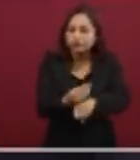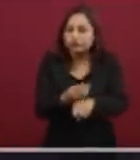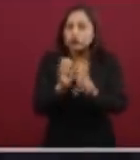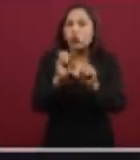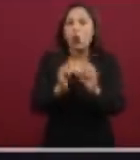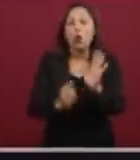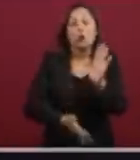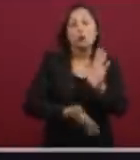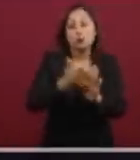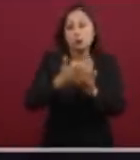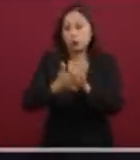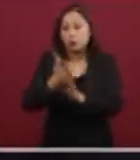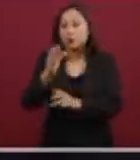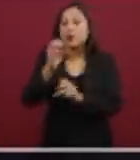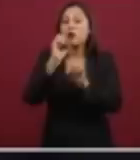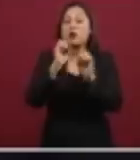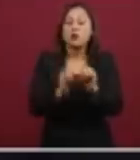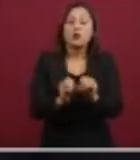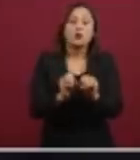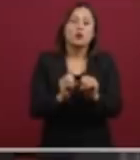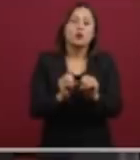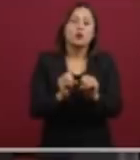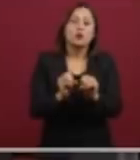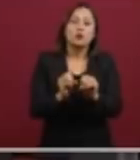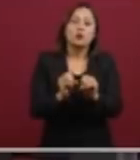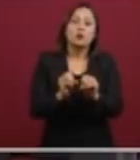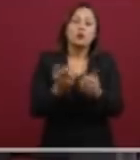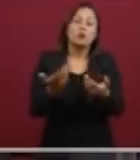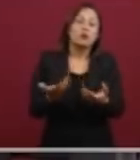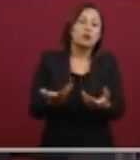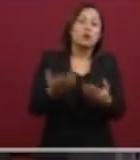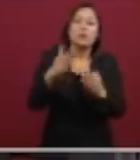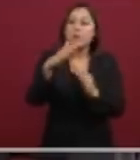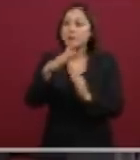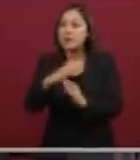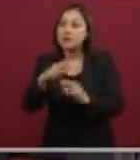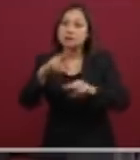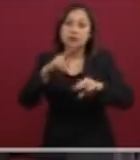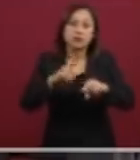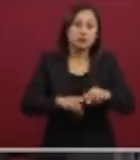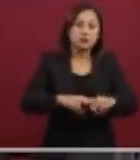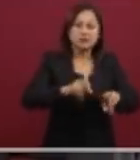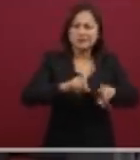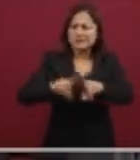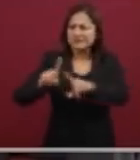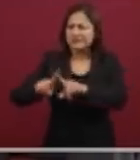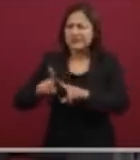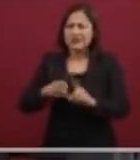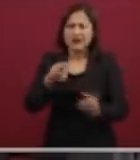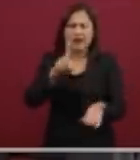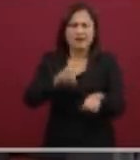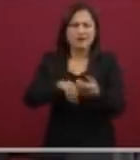de tener los muebles, los mesabancos, de la